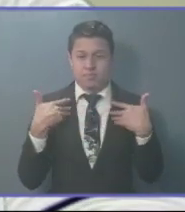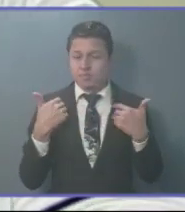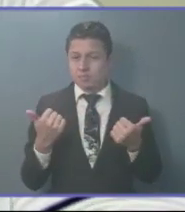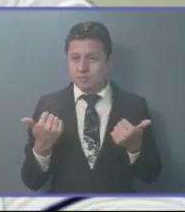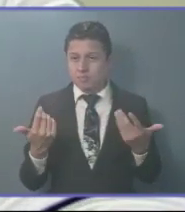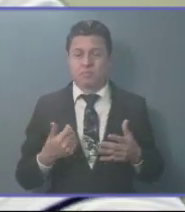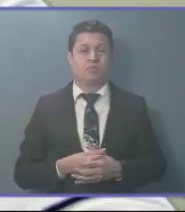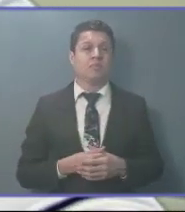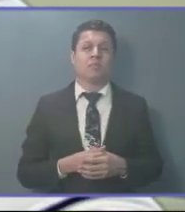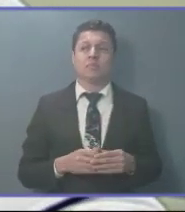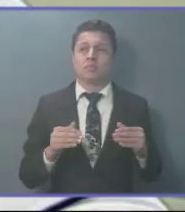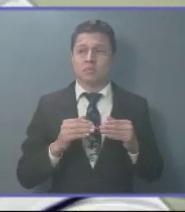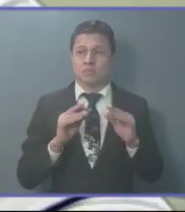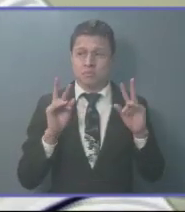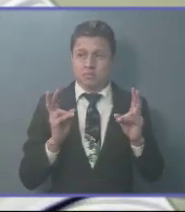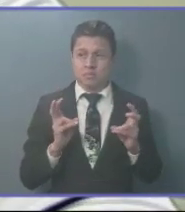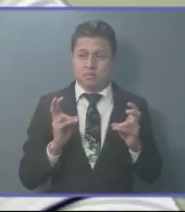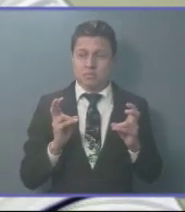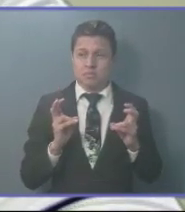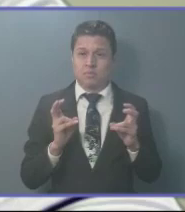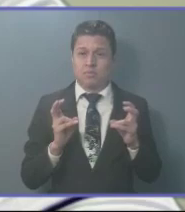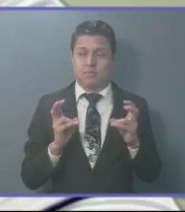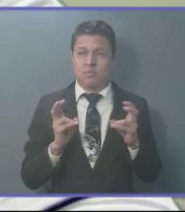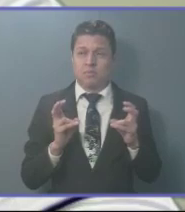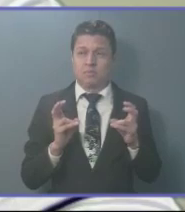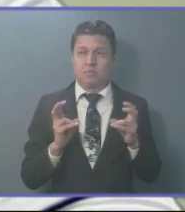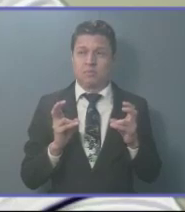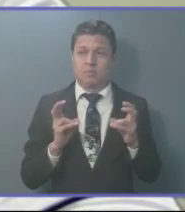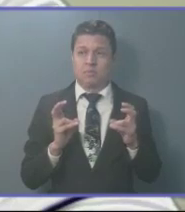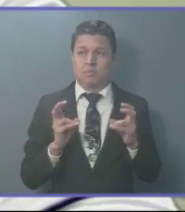tal como es el tema de la actual